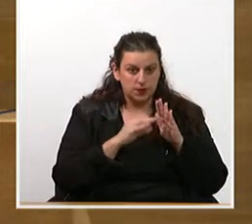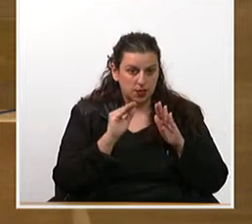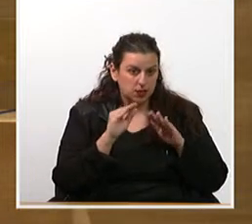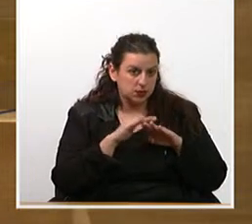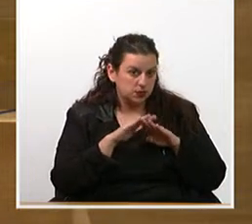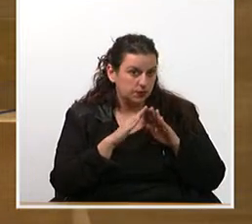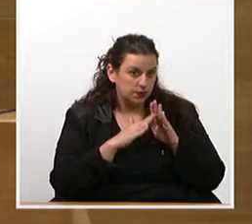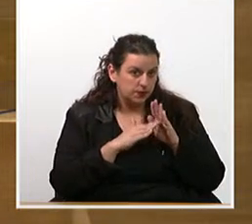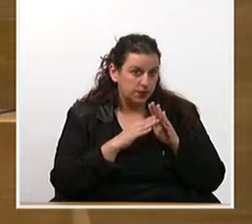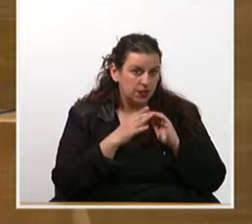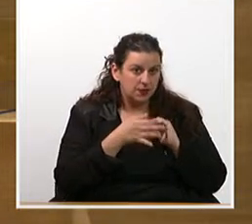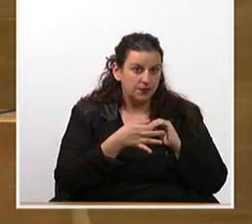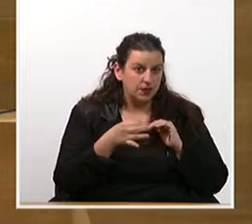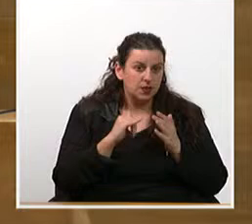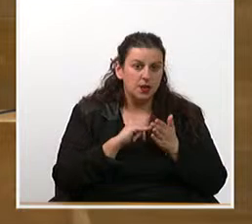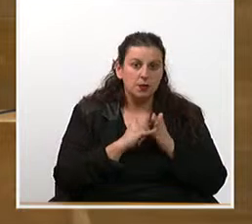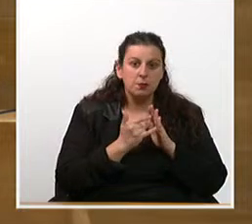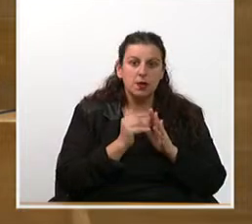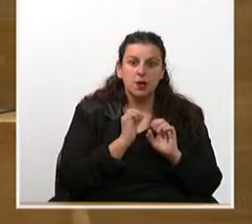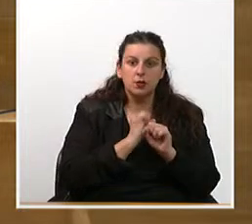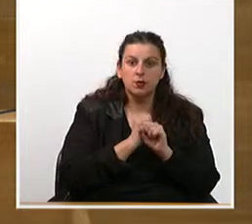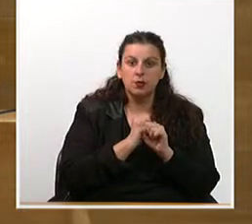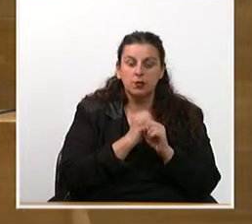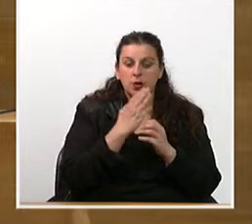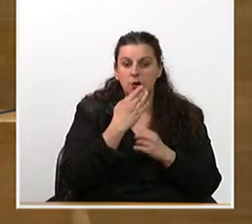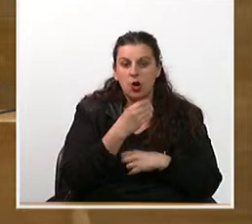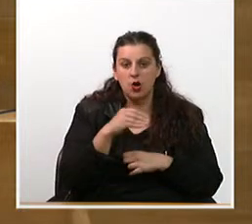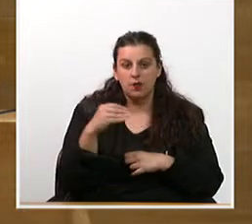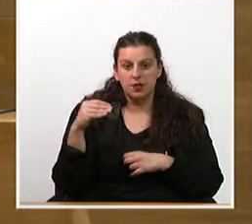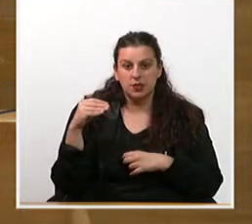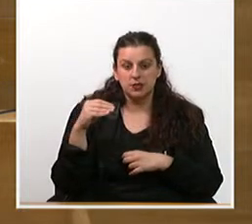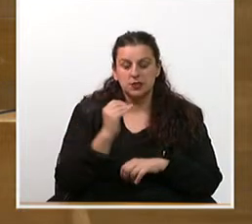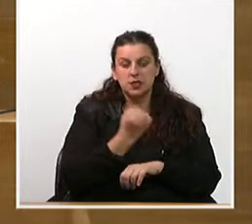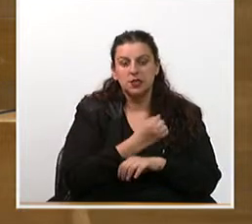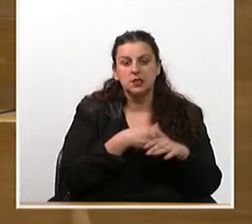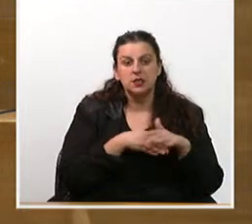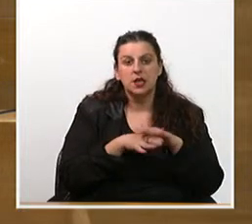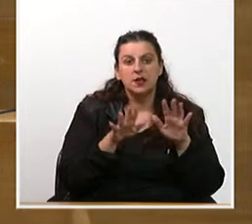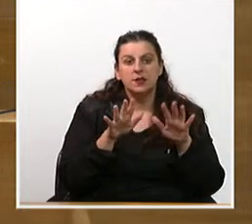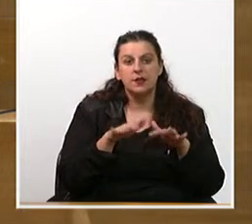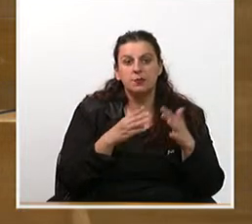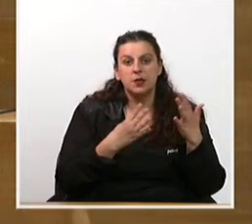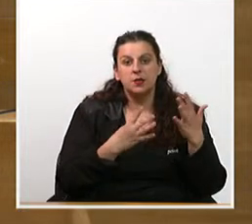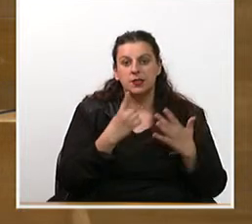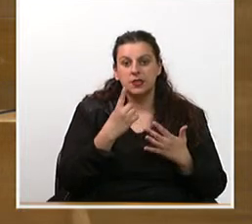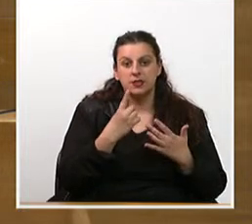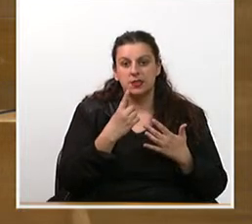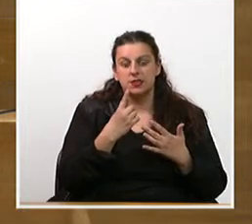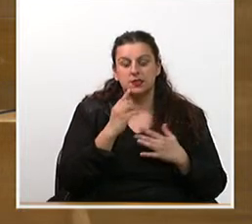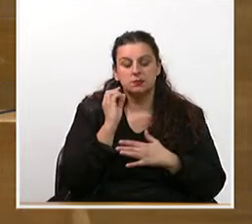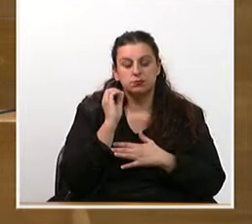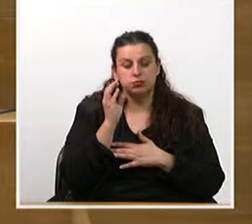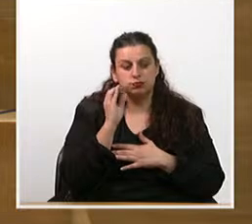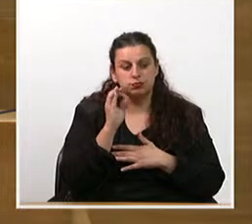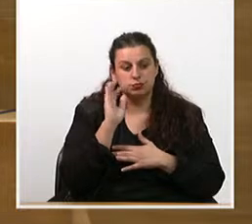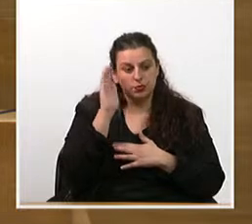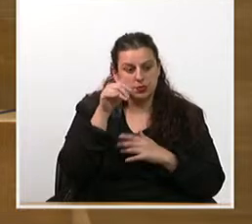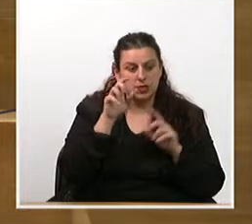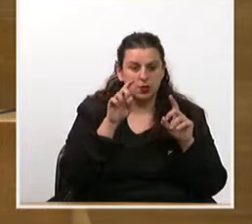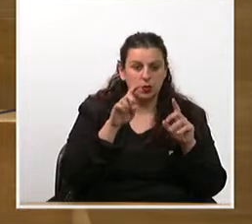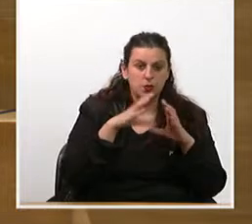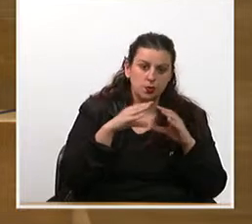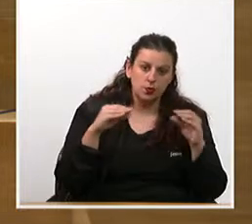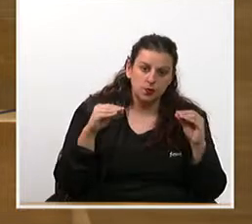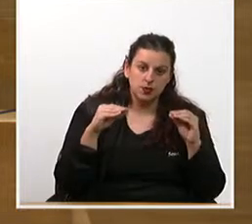sobre la eficacia de los planes de ocupación para los jóvenes registro de entrada 10,96 será sustanci por el conseller de educación